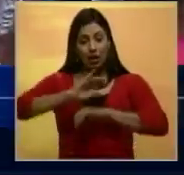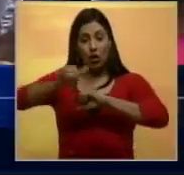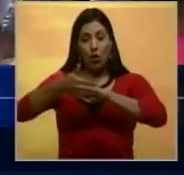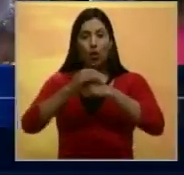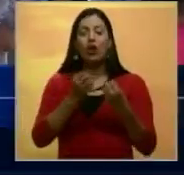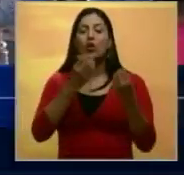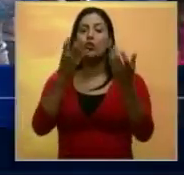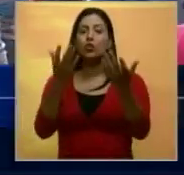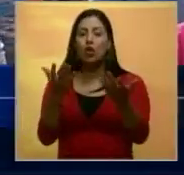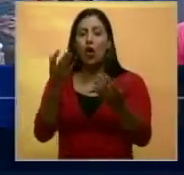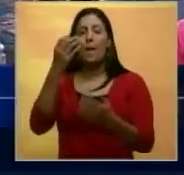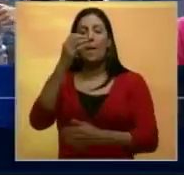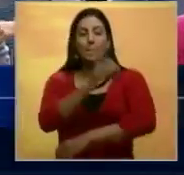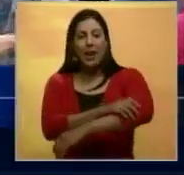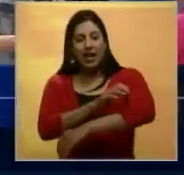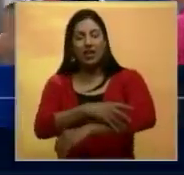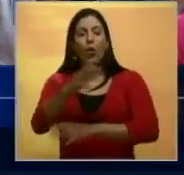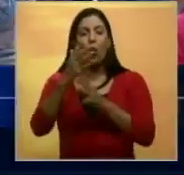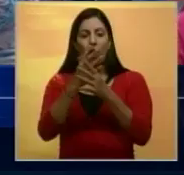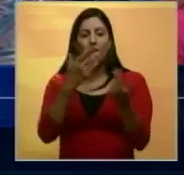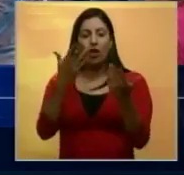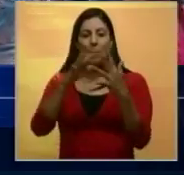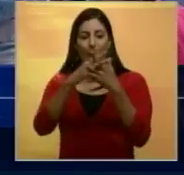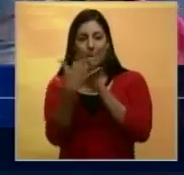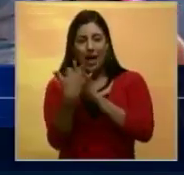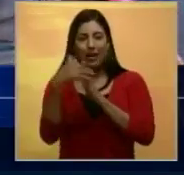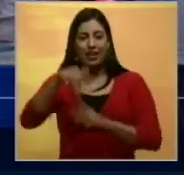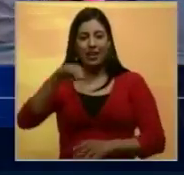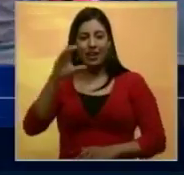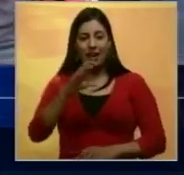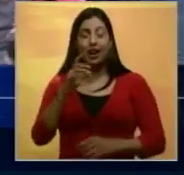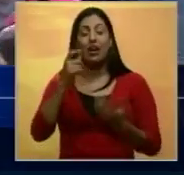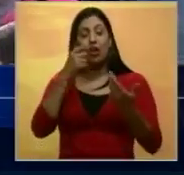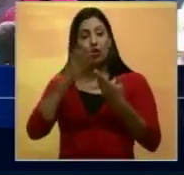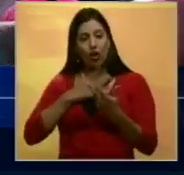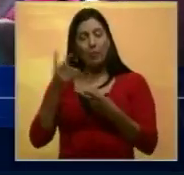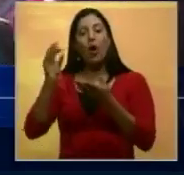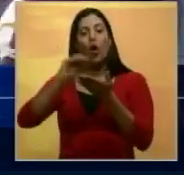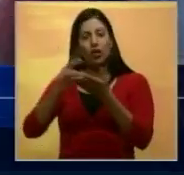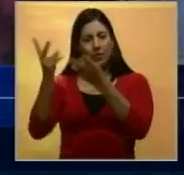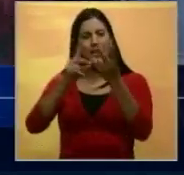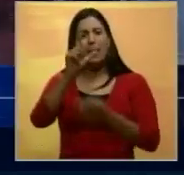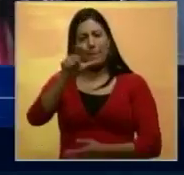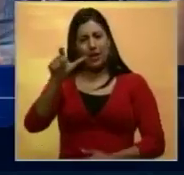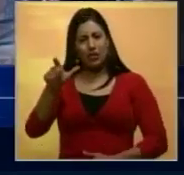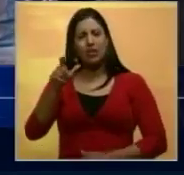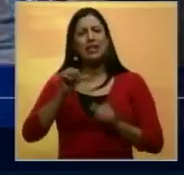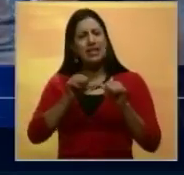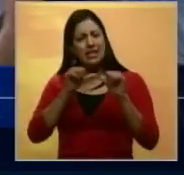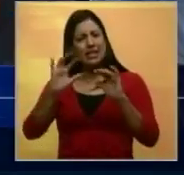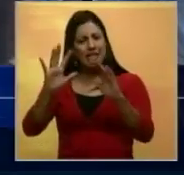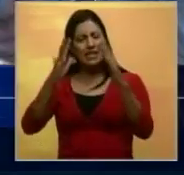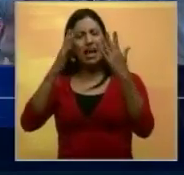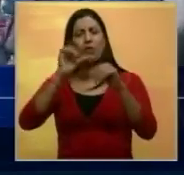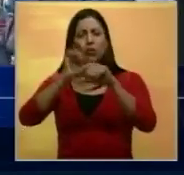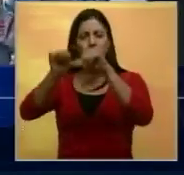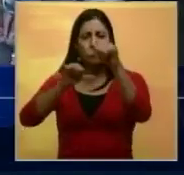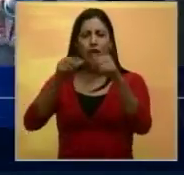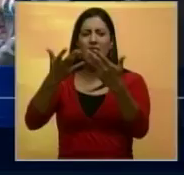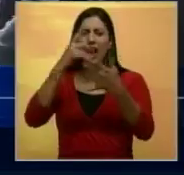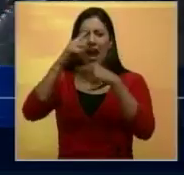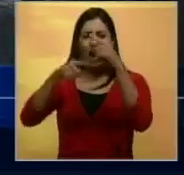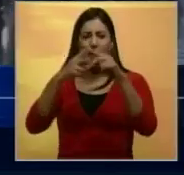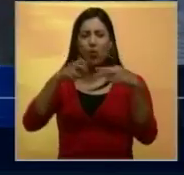entregando juguetes y perniles en los barrios populares de la capital. Él reiteró su invitación a los caraqueños para seguir rescatando la tradición de recibir